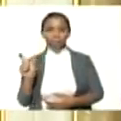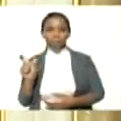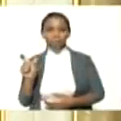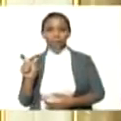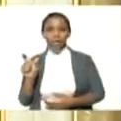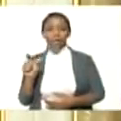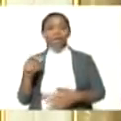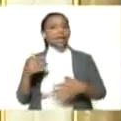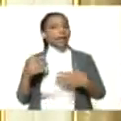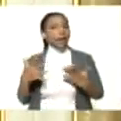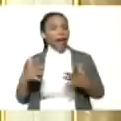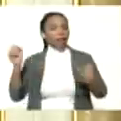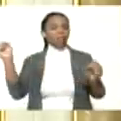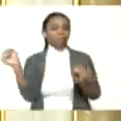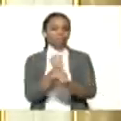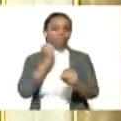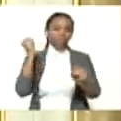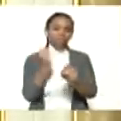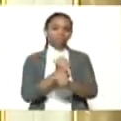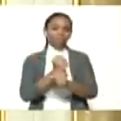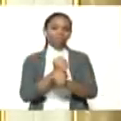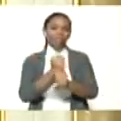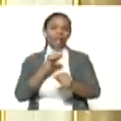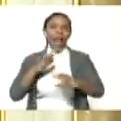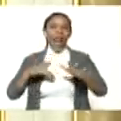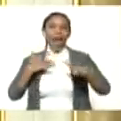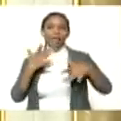en la labor, en la aventura